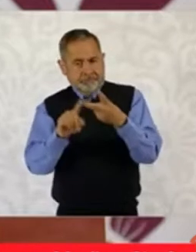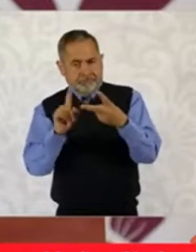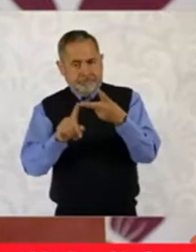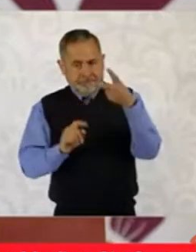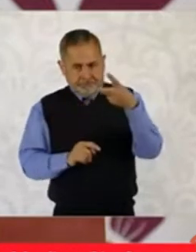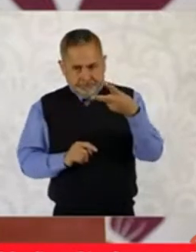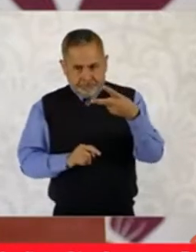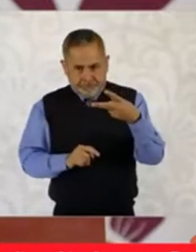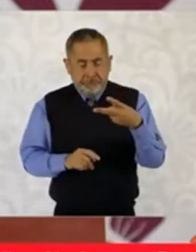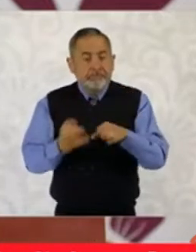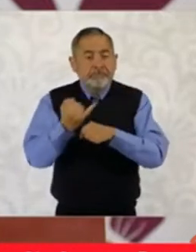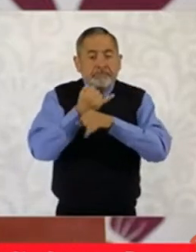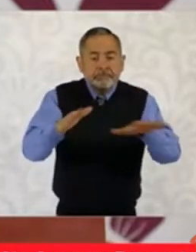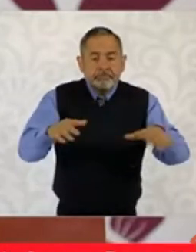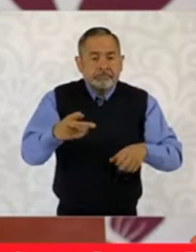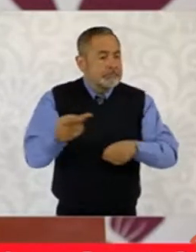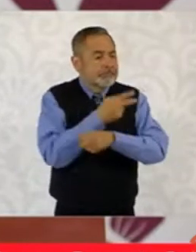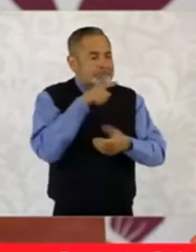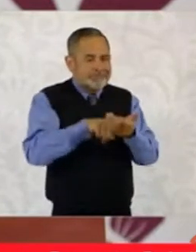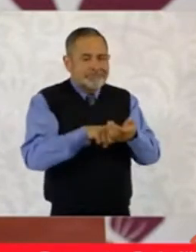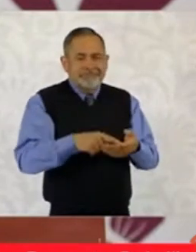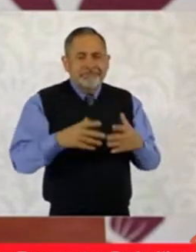la información sobre ese rancho.